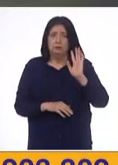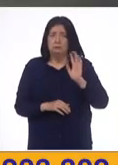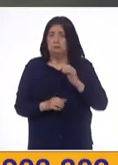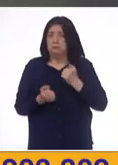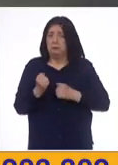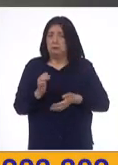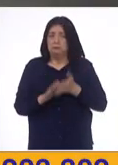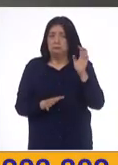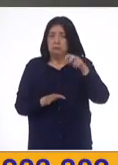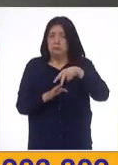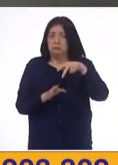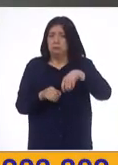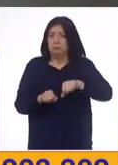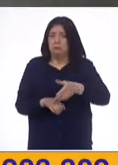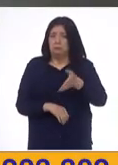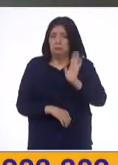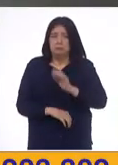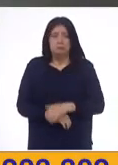velocidad.